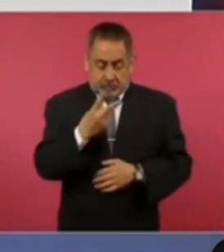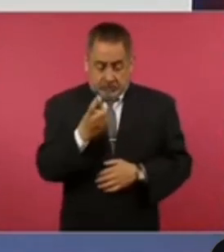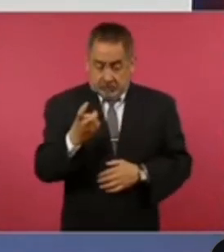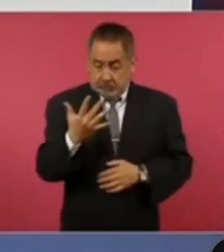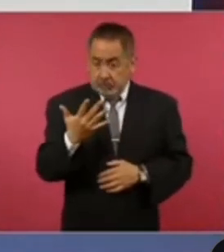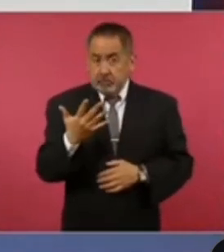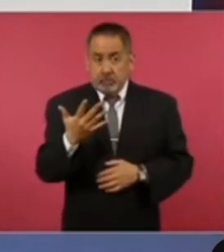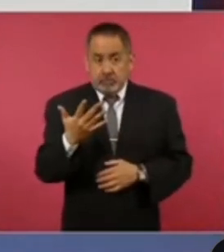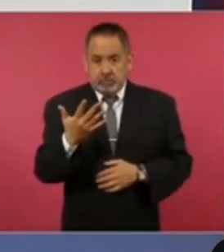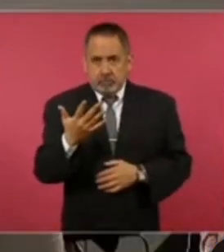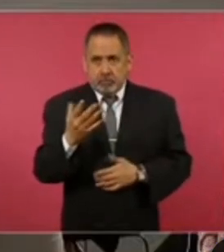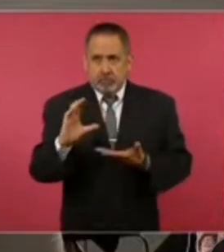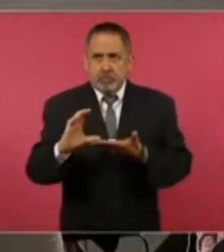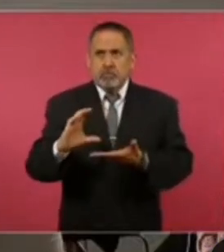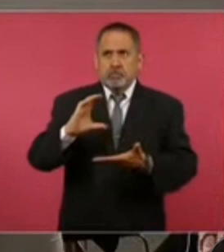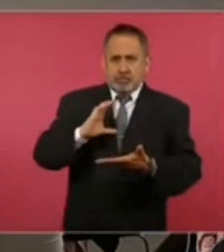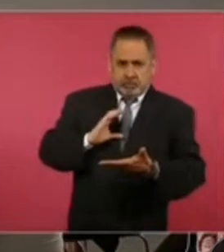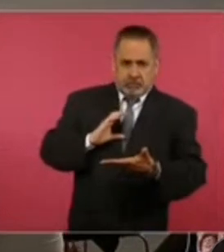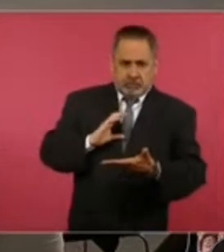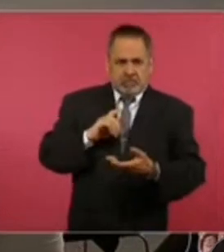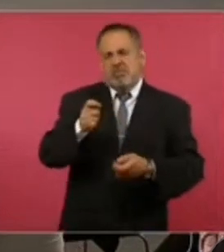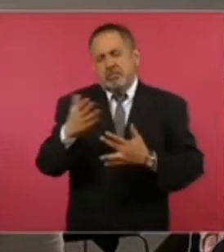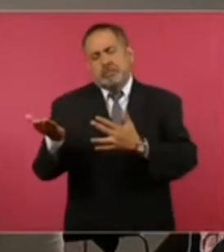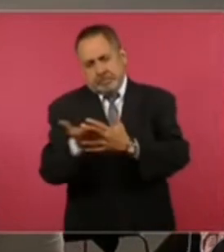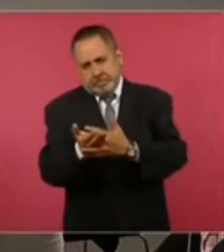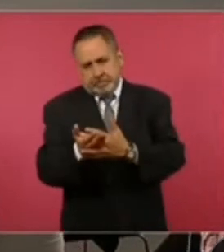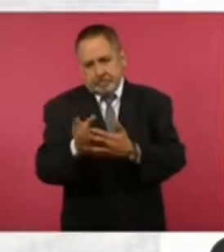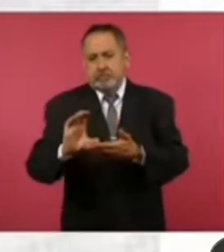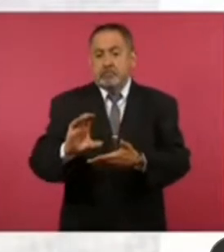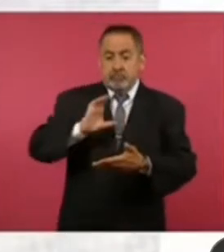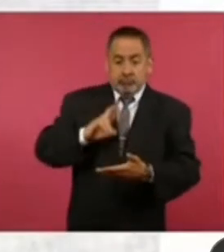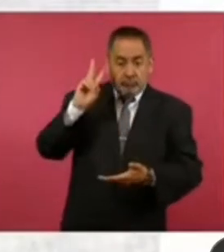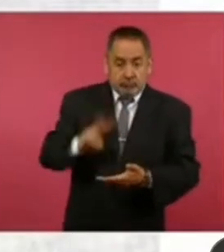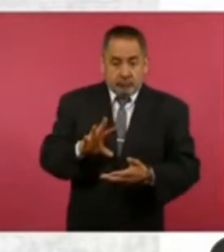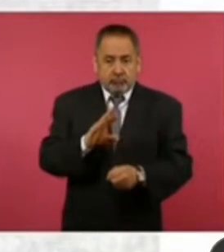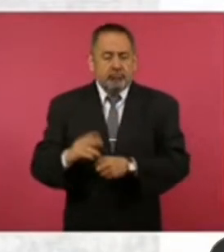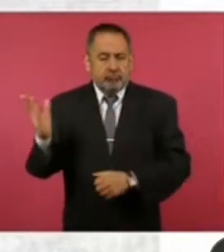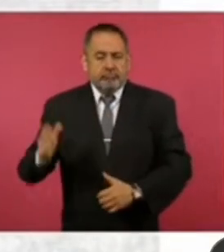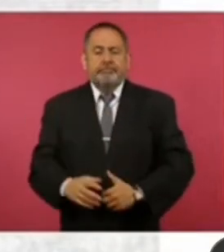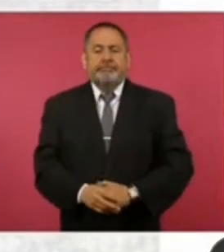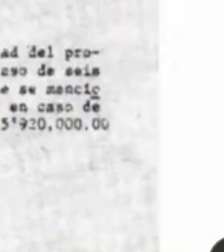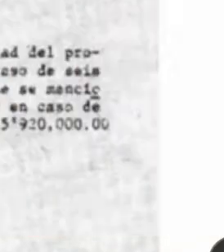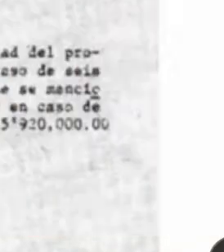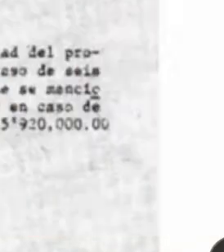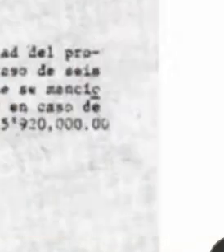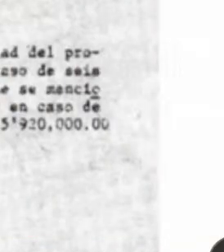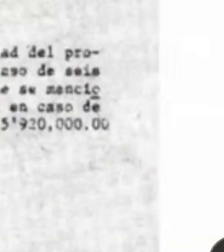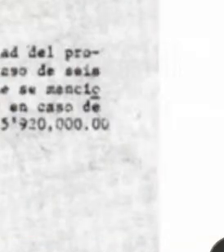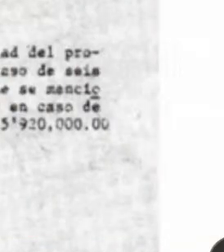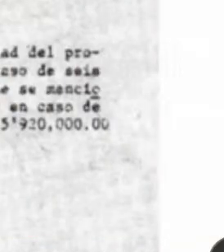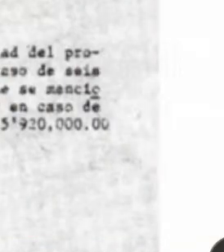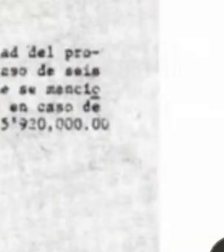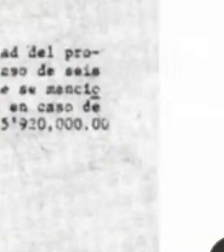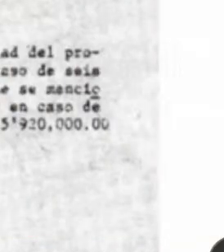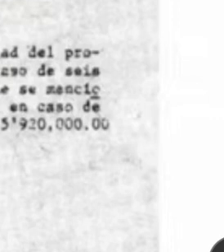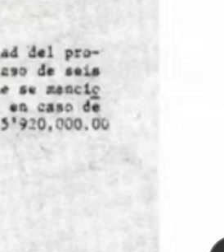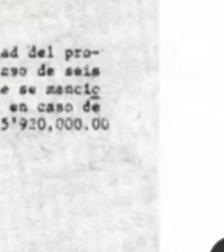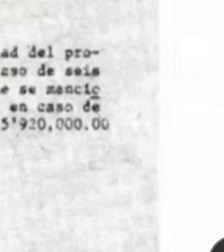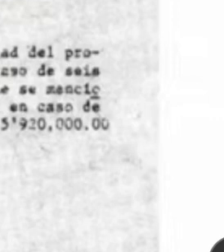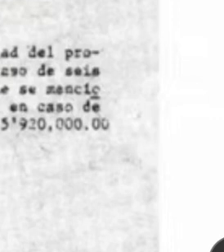250 como anticipo, o sea, la mitad, o sea, quiere decir que el costo total era de 500.